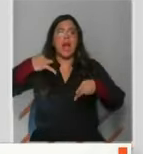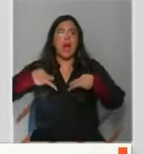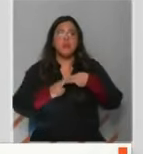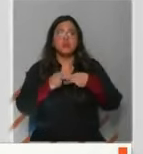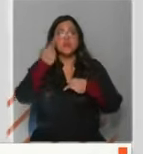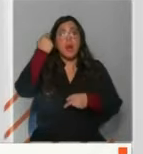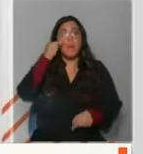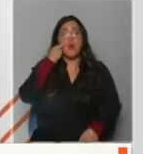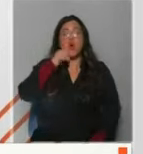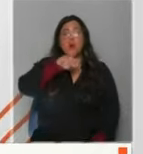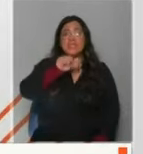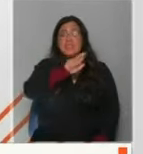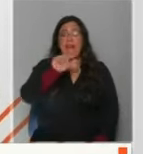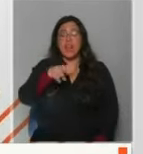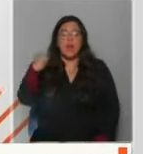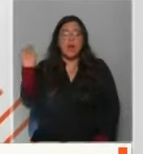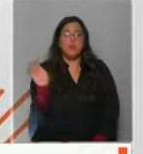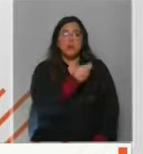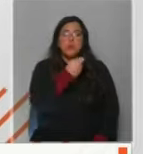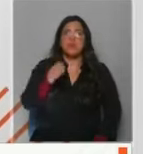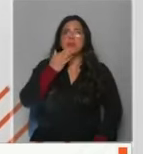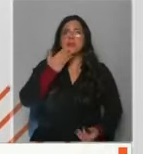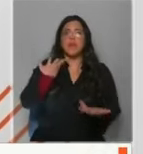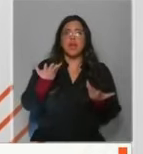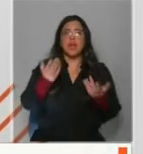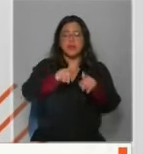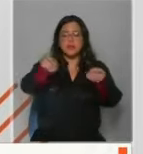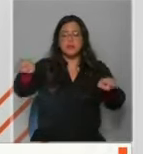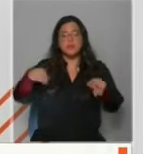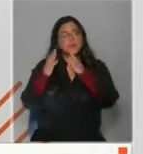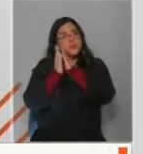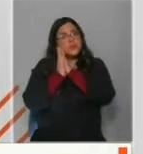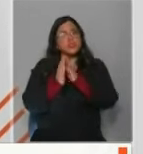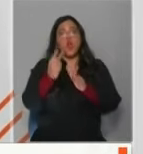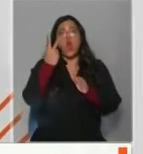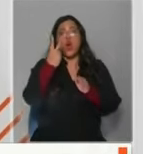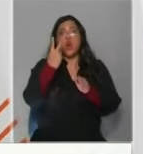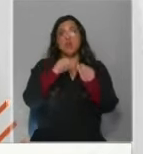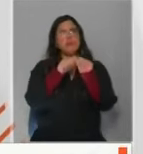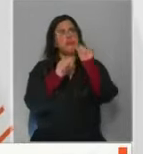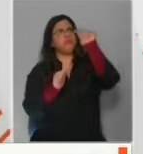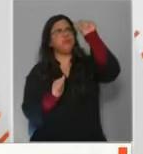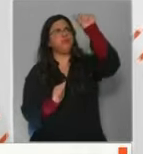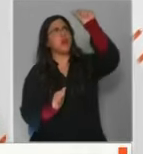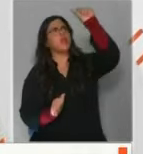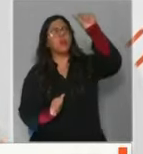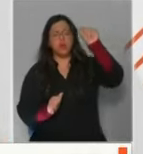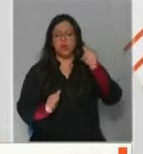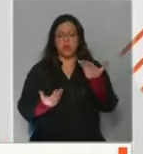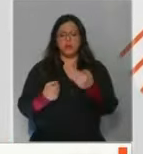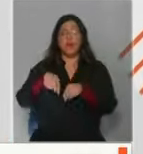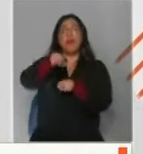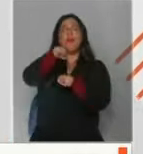solo en la cancha, también en su pieza de la Villa Olímpica. Sus 2 metros y 1 centímetro de estatura quedaron grandes para su cama, pero el ingenio se puso a prueba y